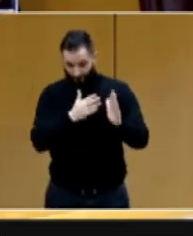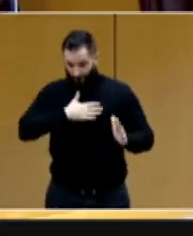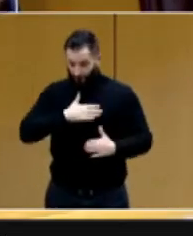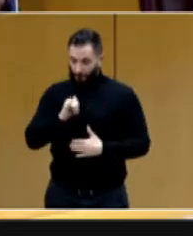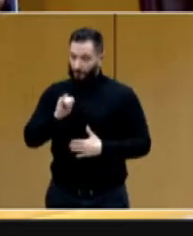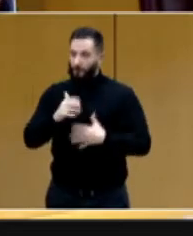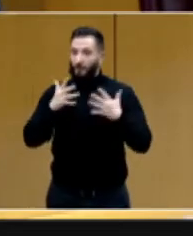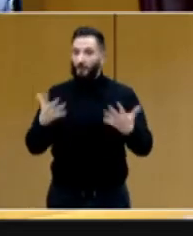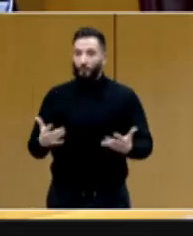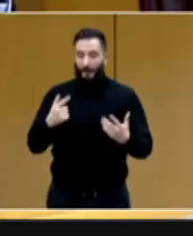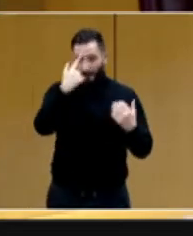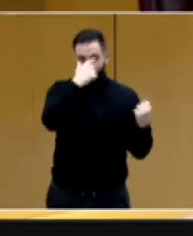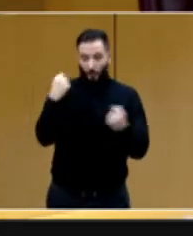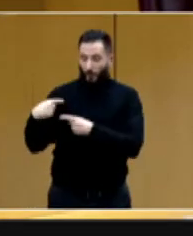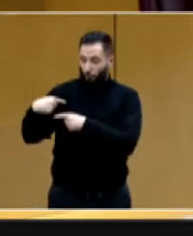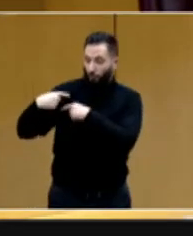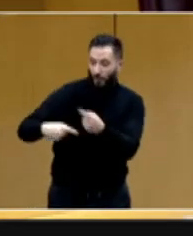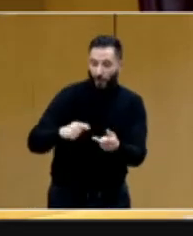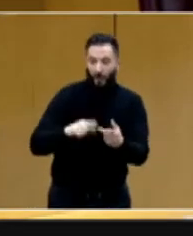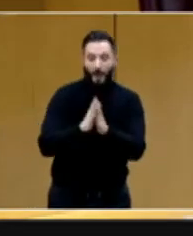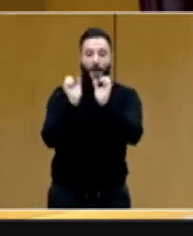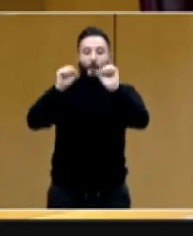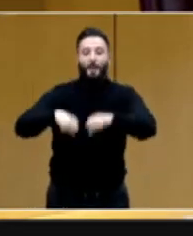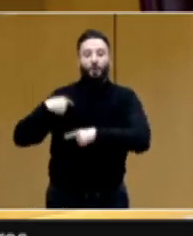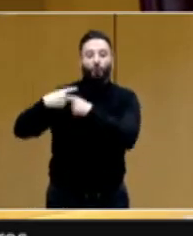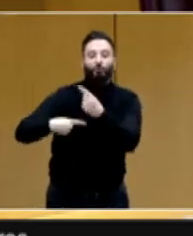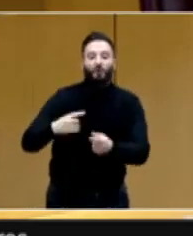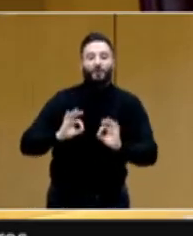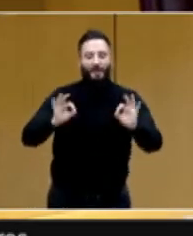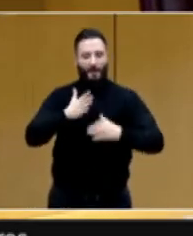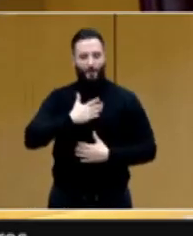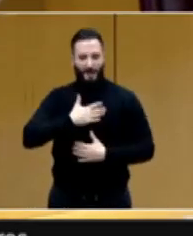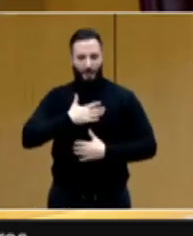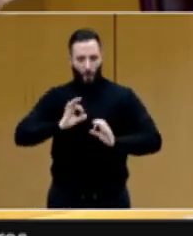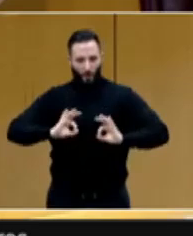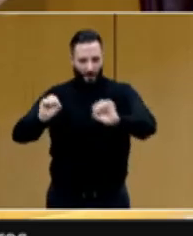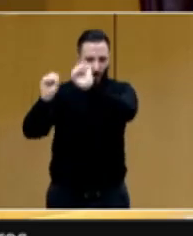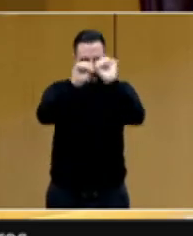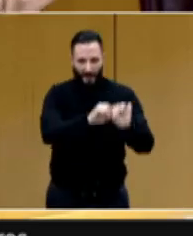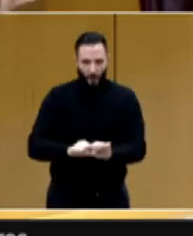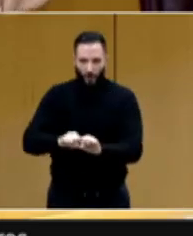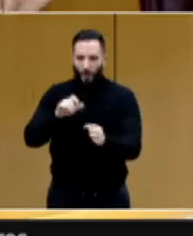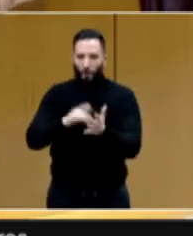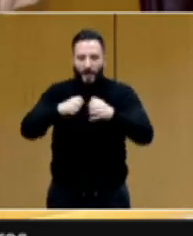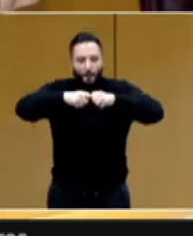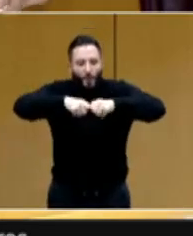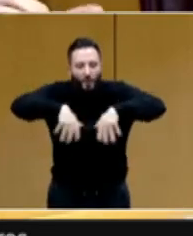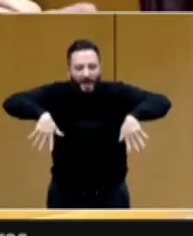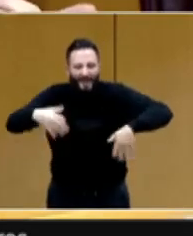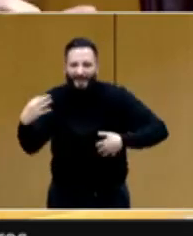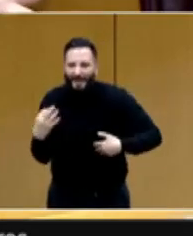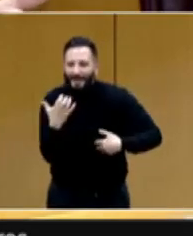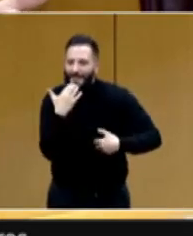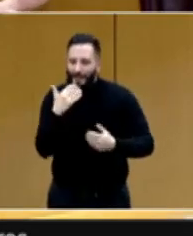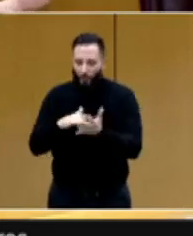sucesoria y dos el pacto de suceso y ahora constituir un patrimonio especialmente protegido Qué es la troncalidad sin un patrimonio especialmente protegido inventado en la Edad Media